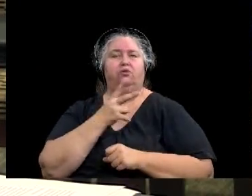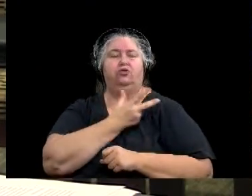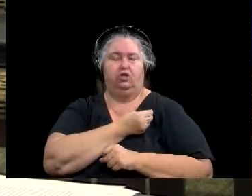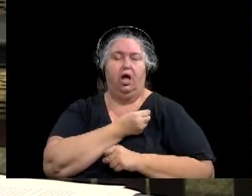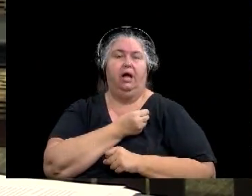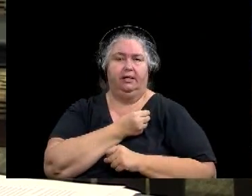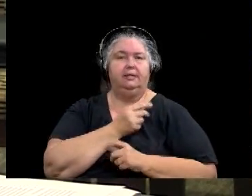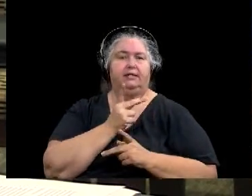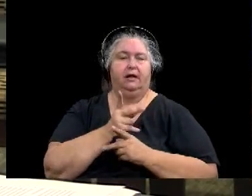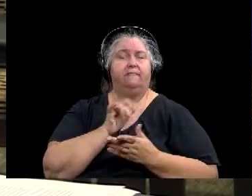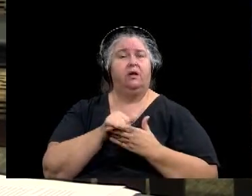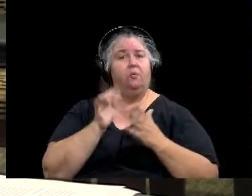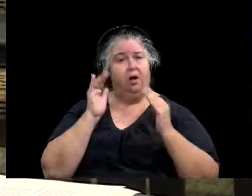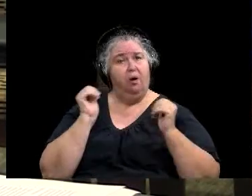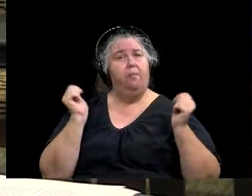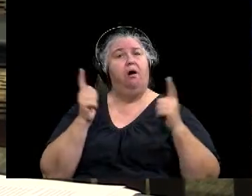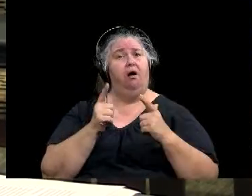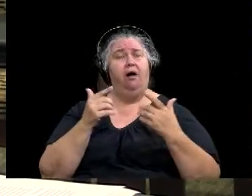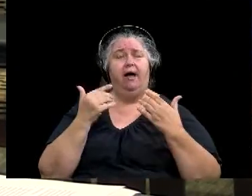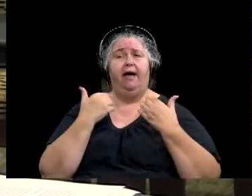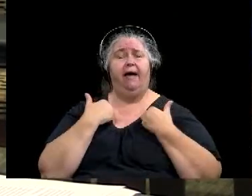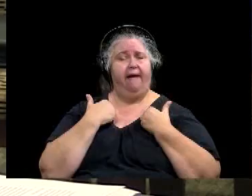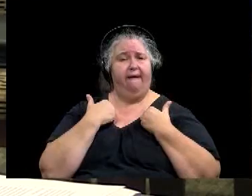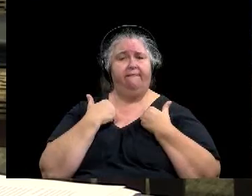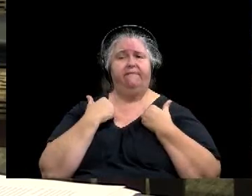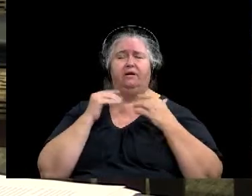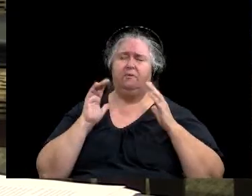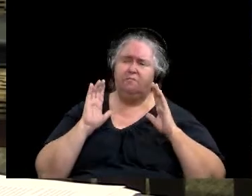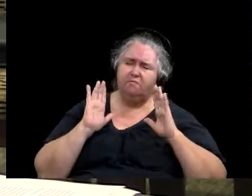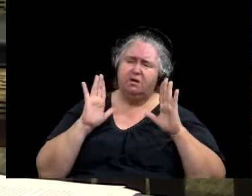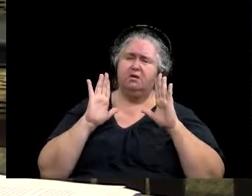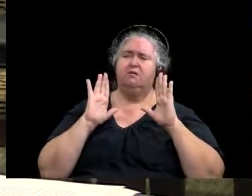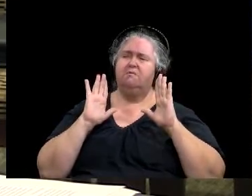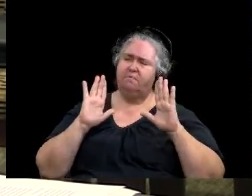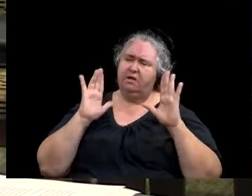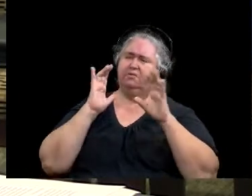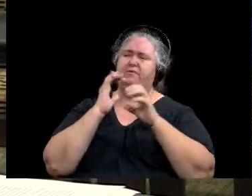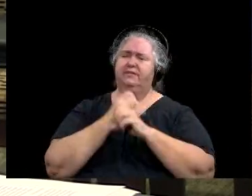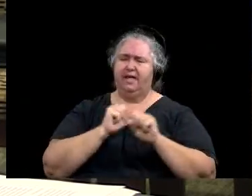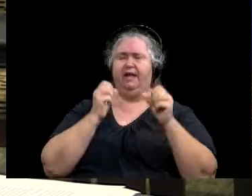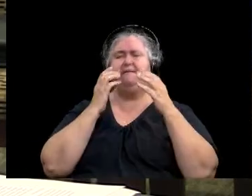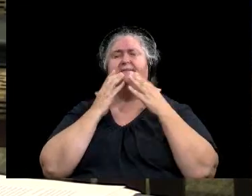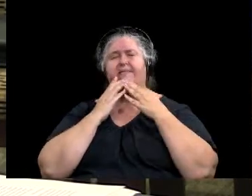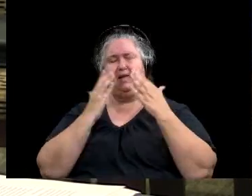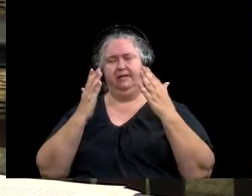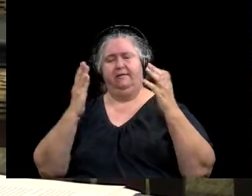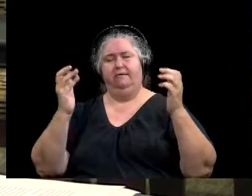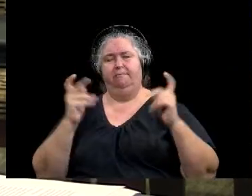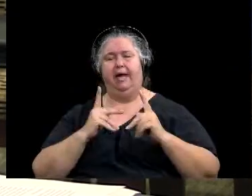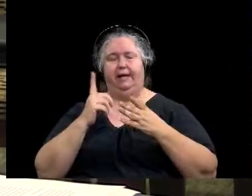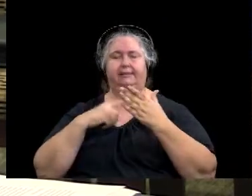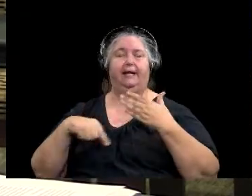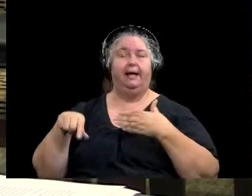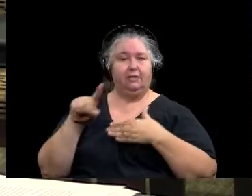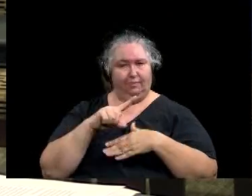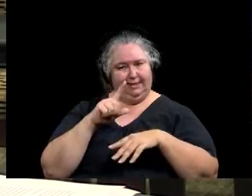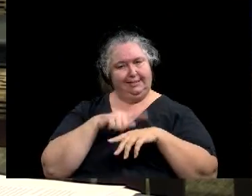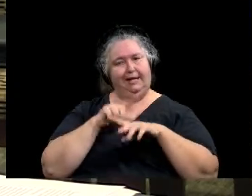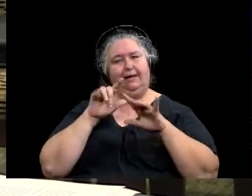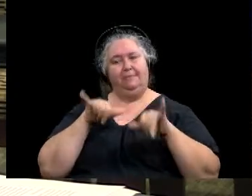y en las y todas las zonas quiero desearle un buen